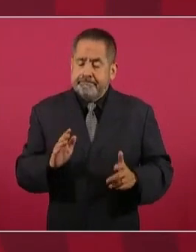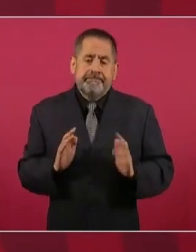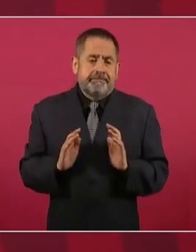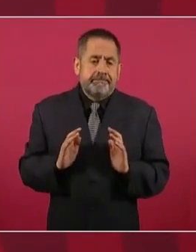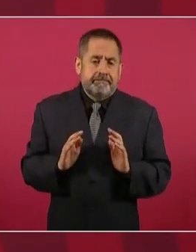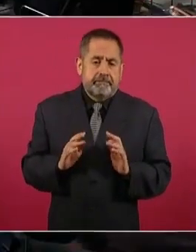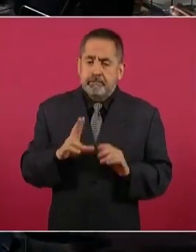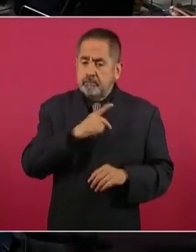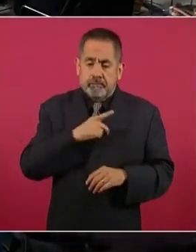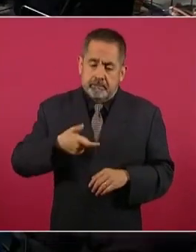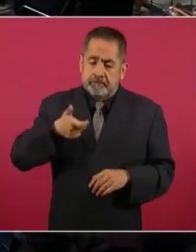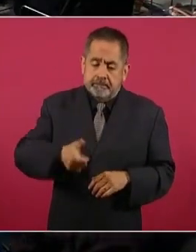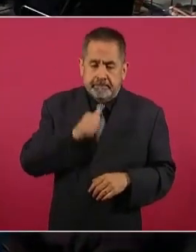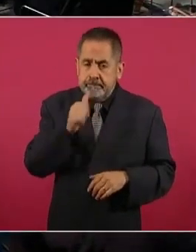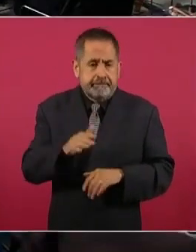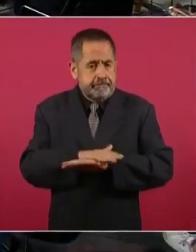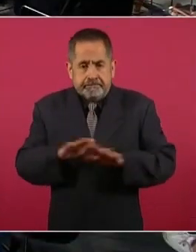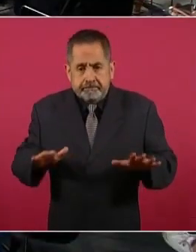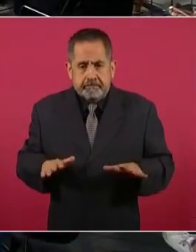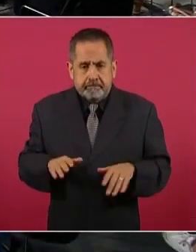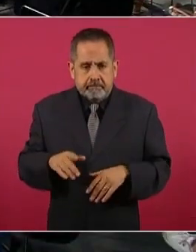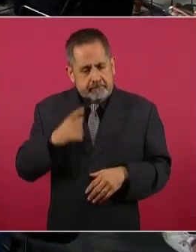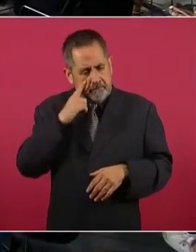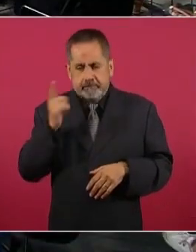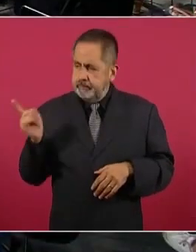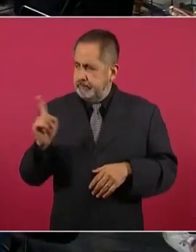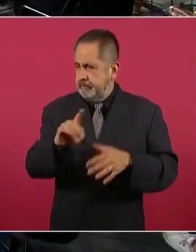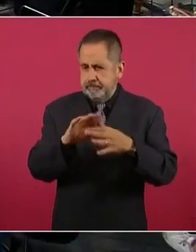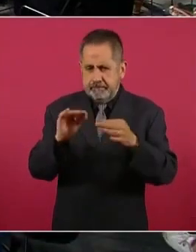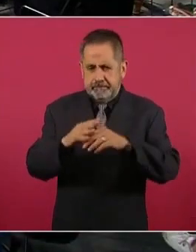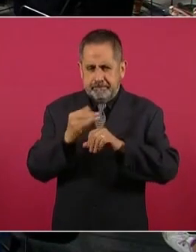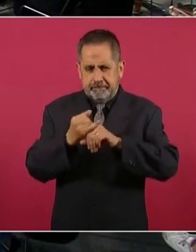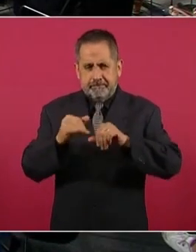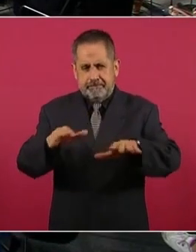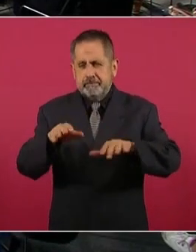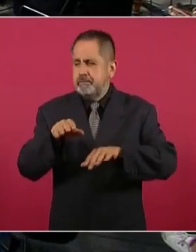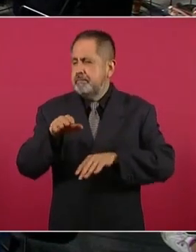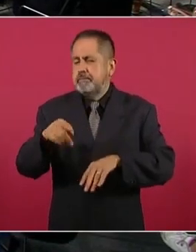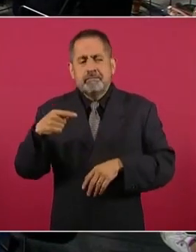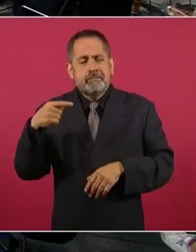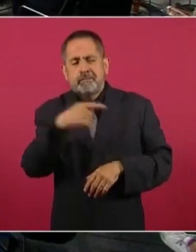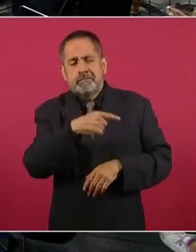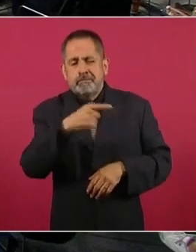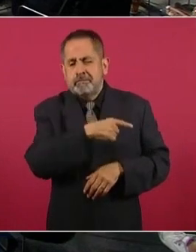No se cobra, pero ¿por qué no platicas, informas sobre lo de la